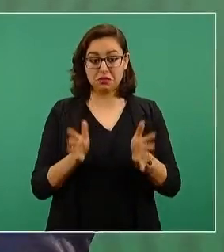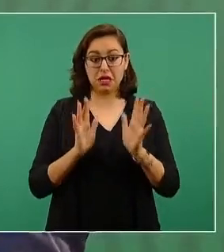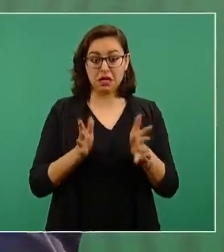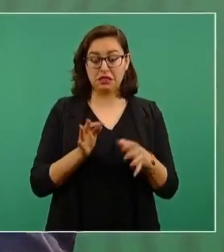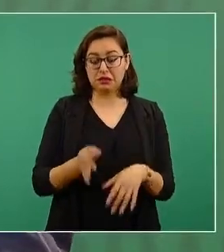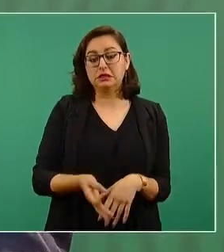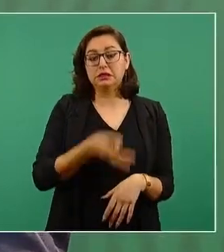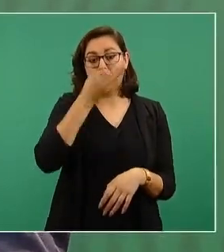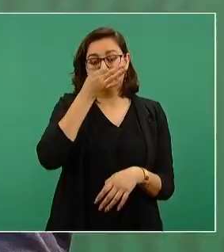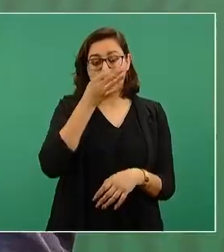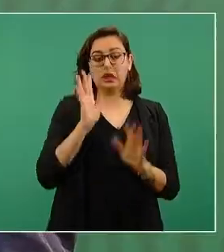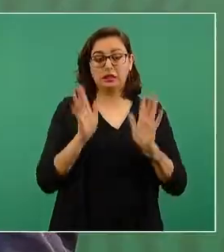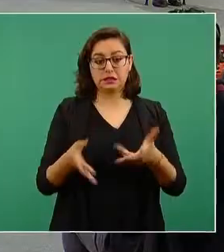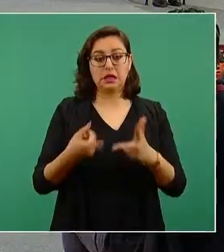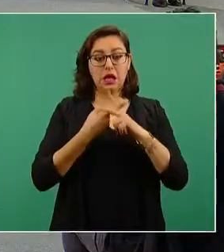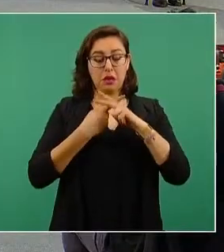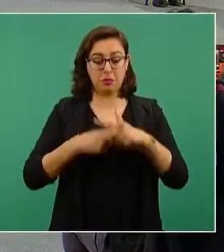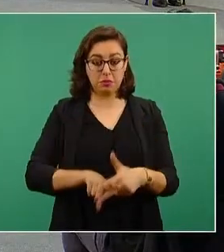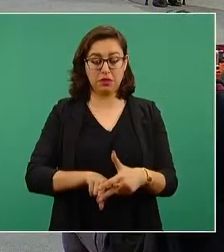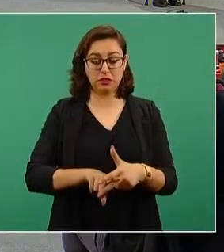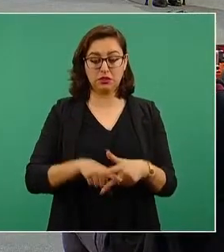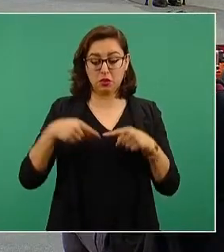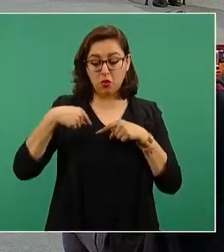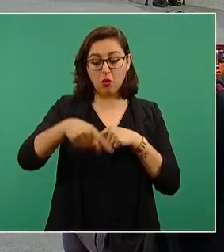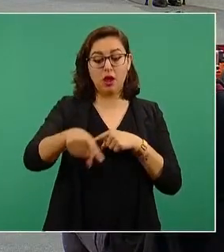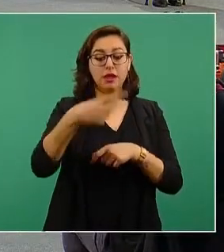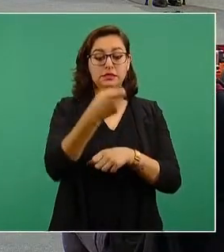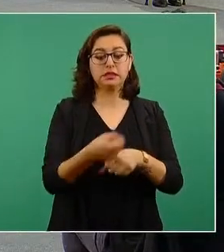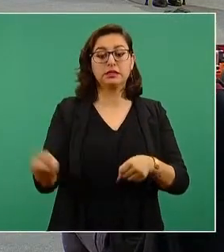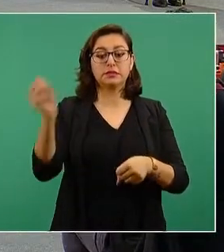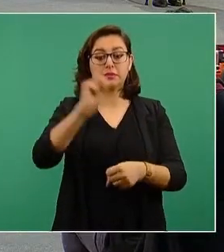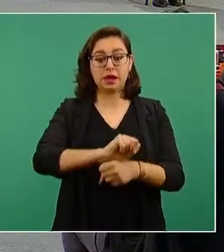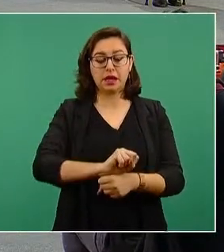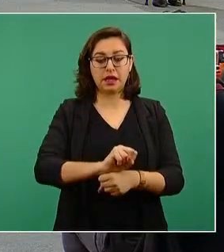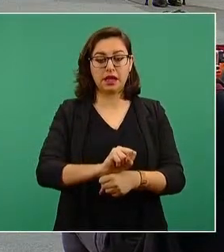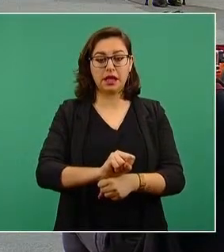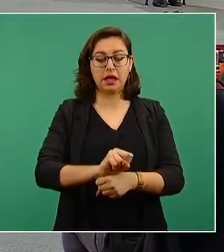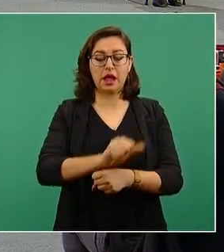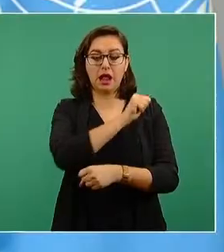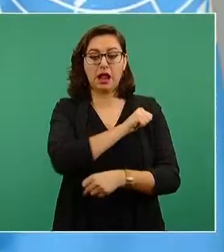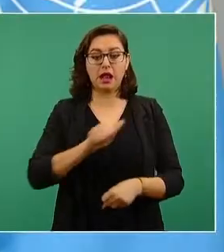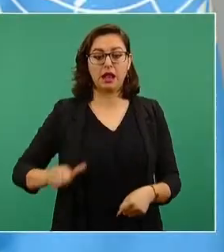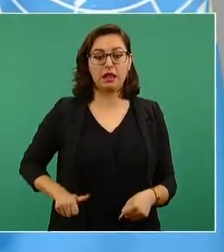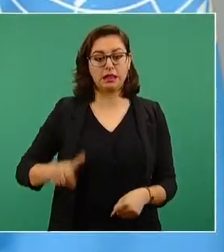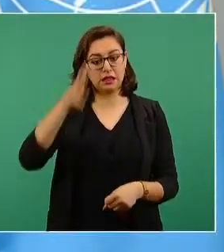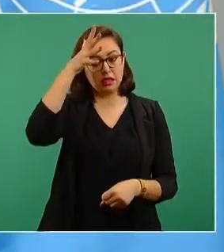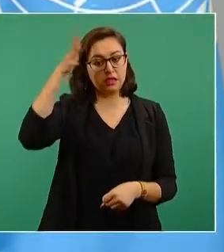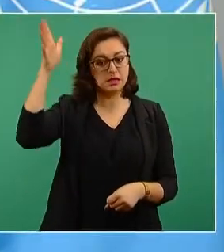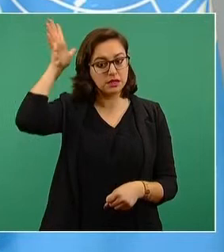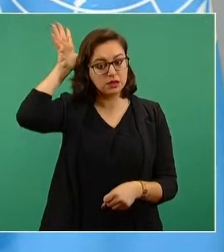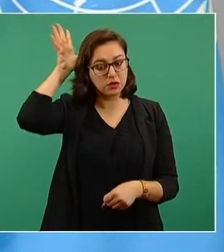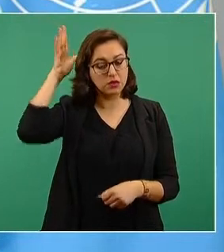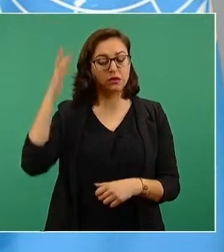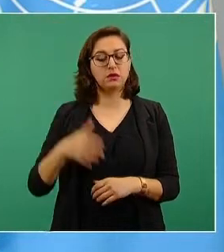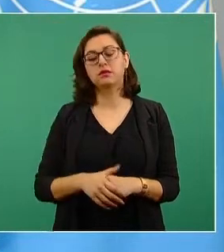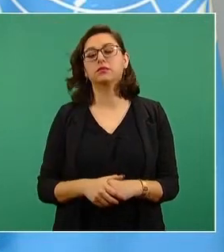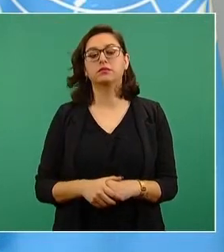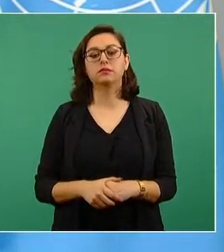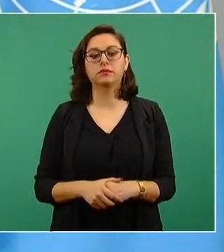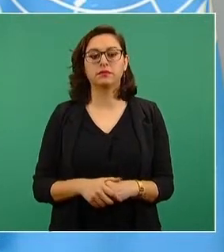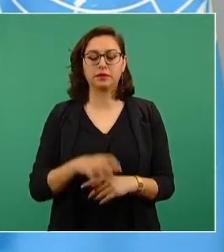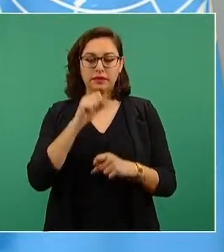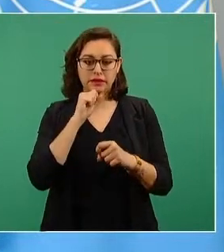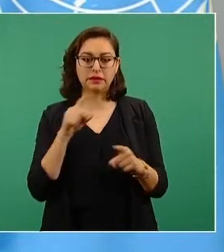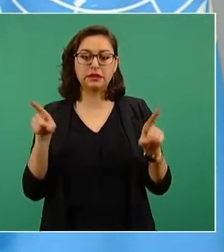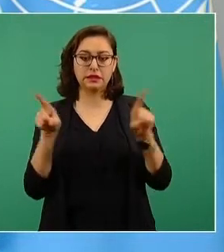está ya la programada esta semana para la Cuauhtémoc. También pude haberme vacunado en